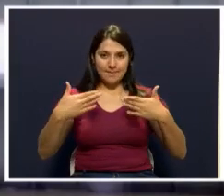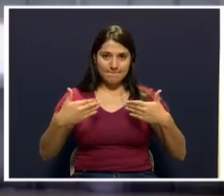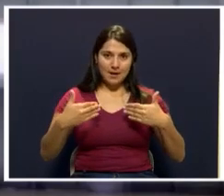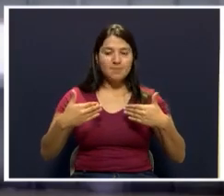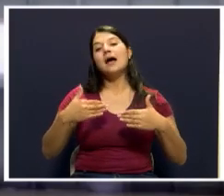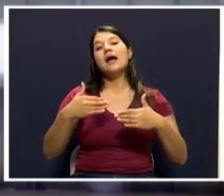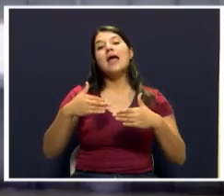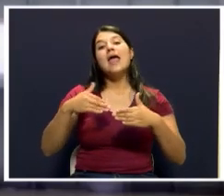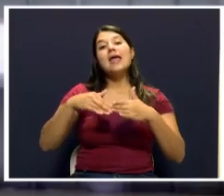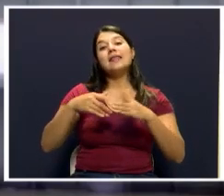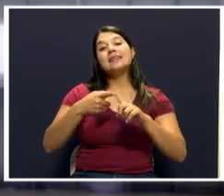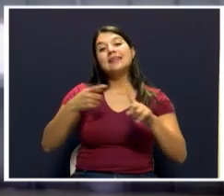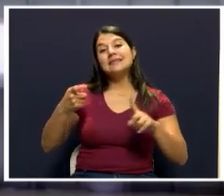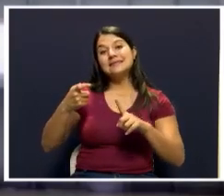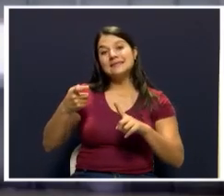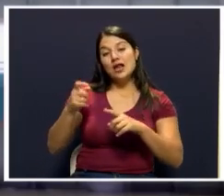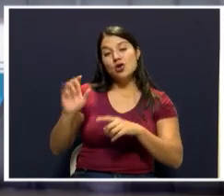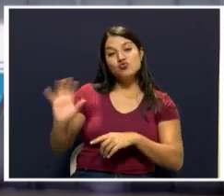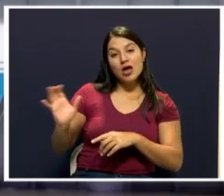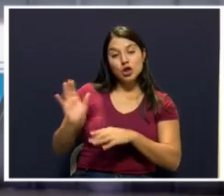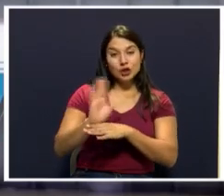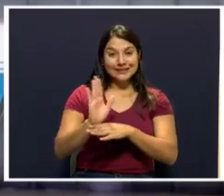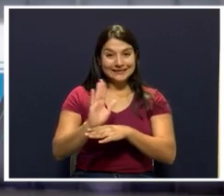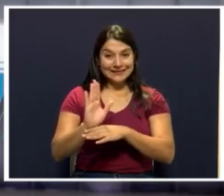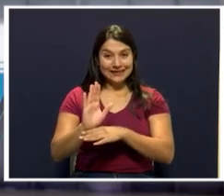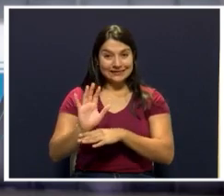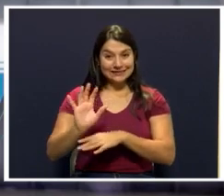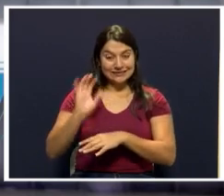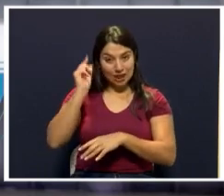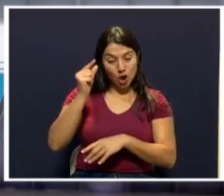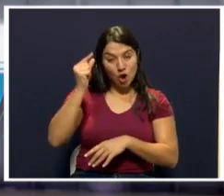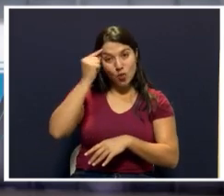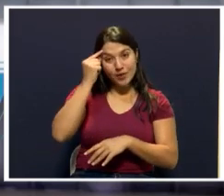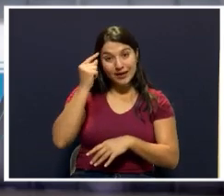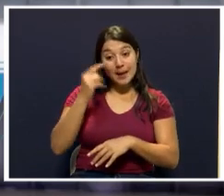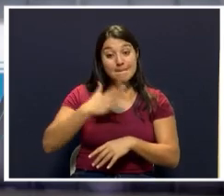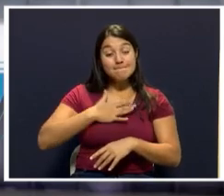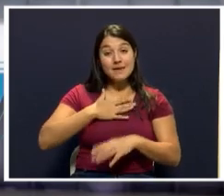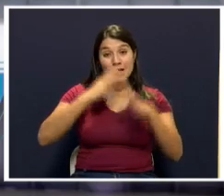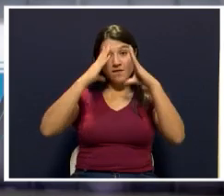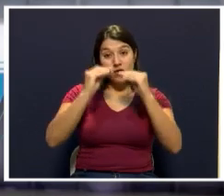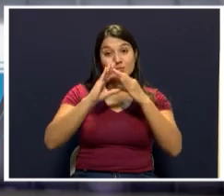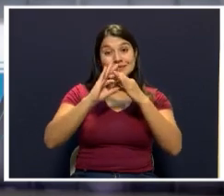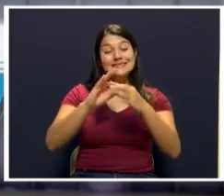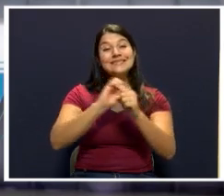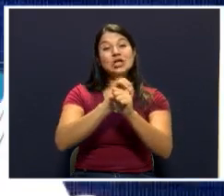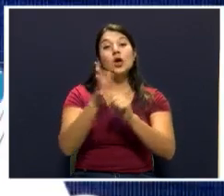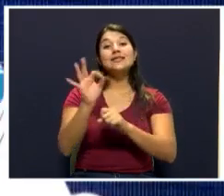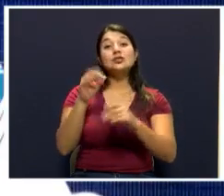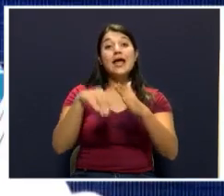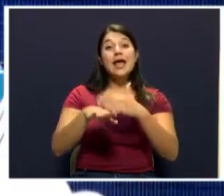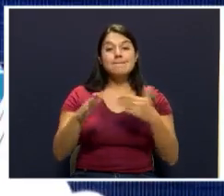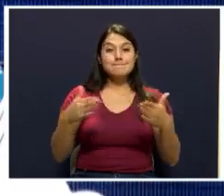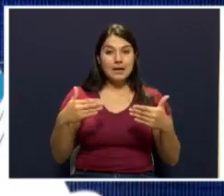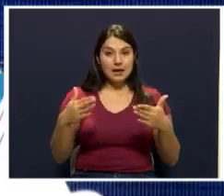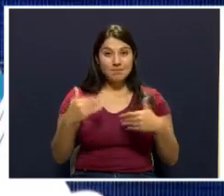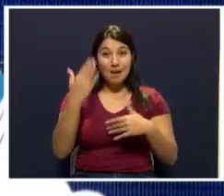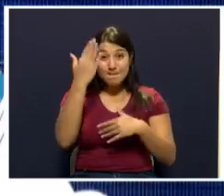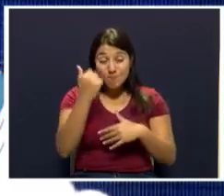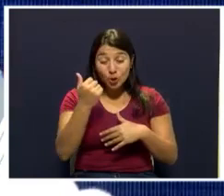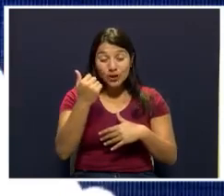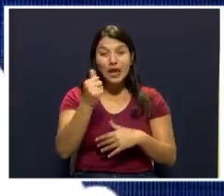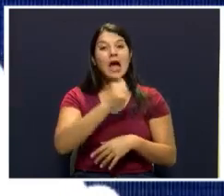Radio y Televisión. Este reporte está relacionado al COVID-19 en Panamá, y es que las autoridades, desde el